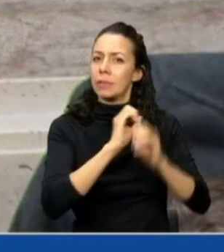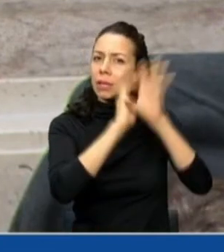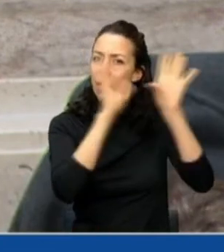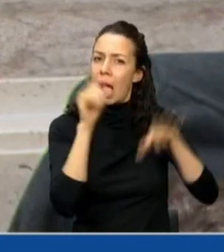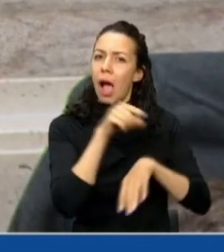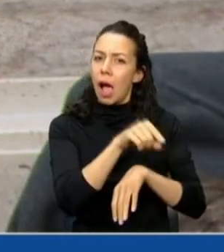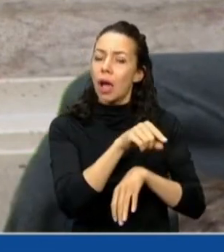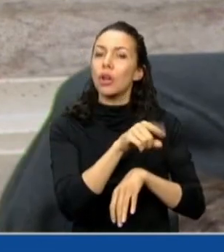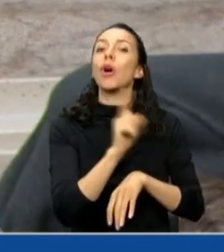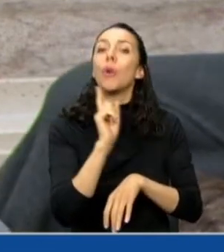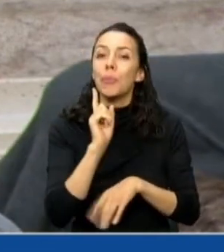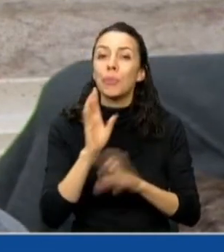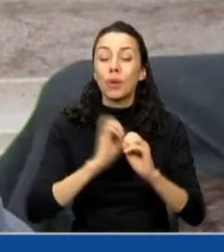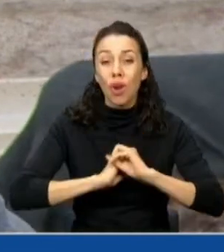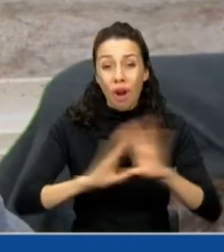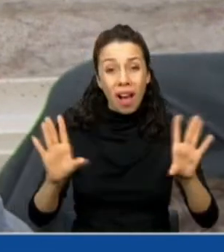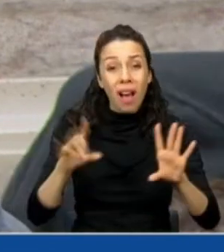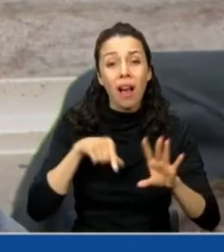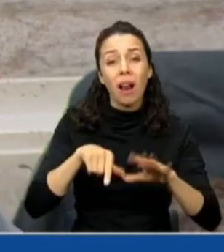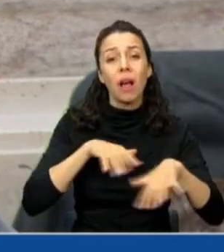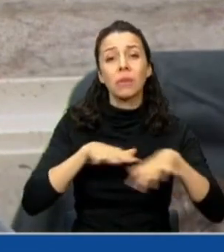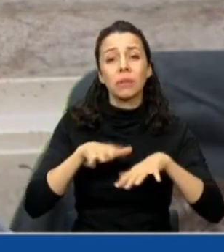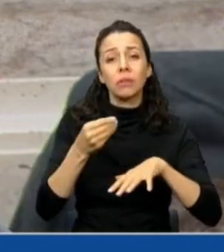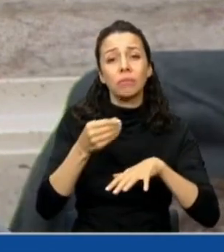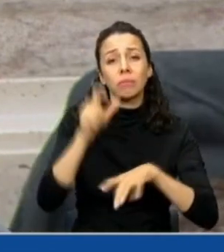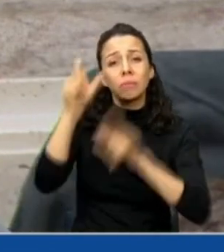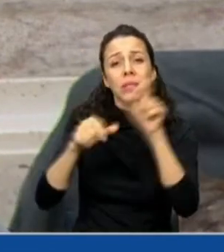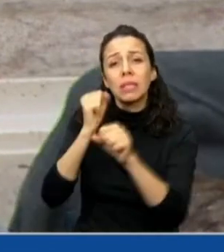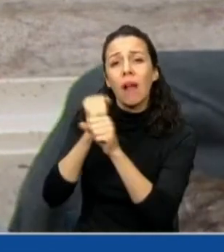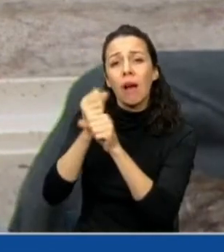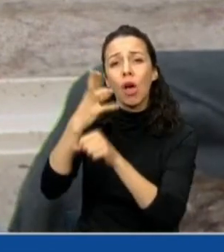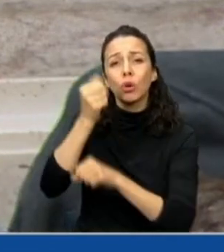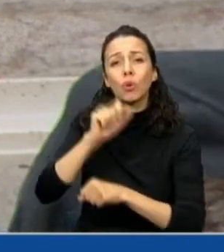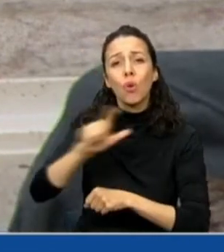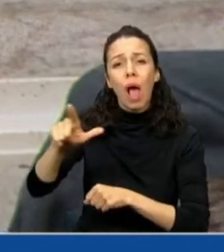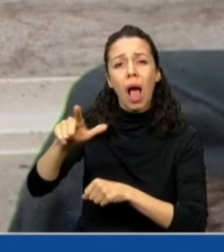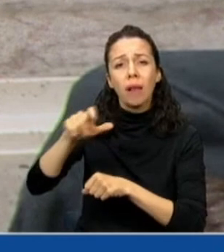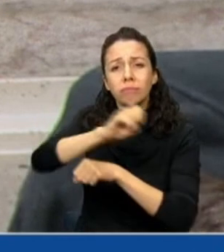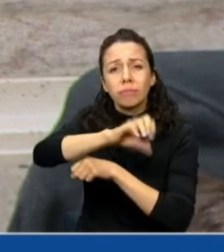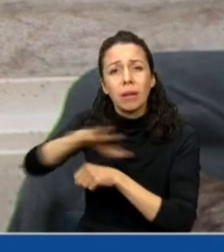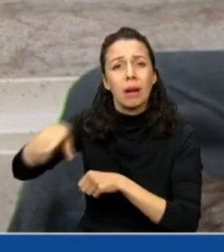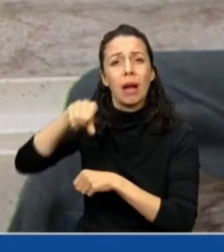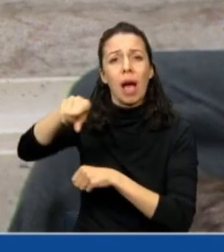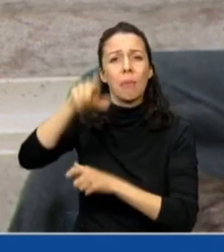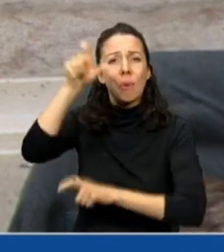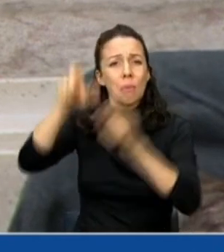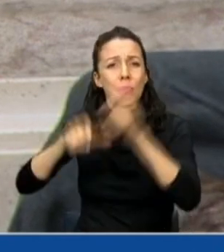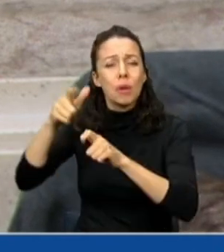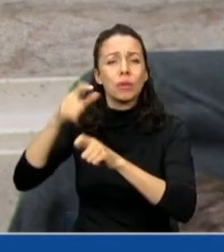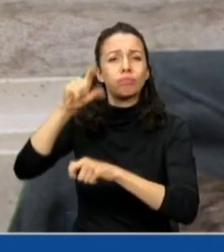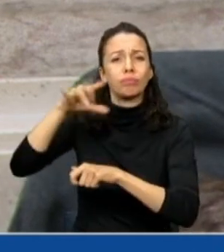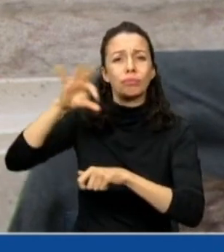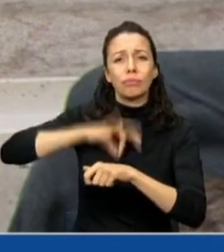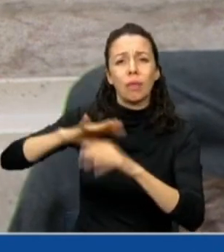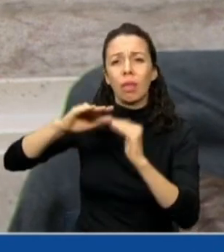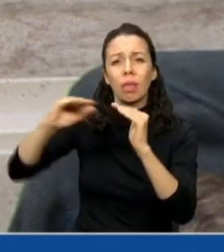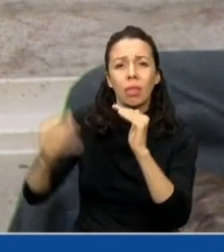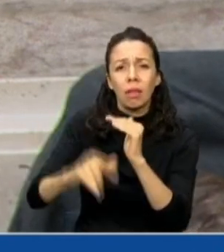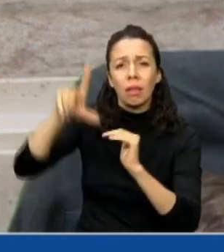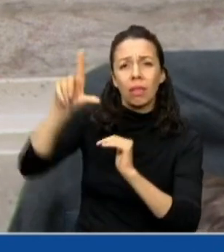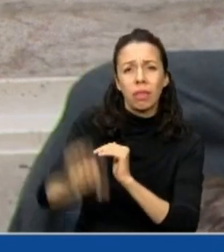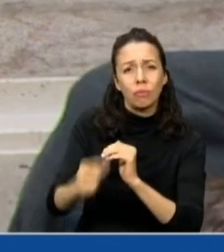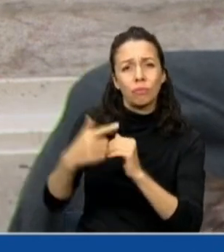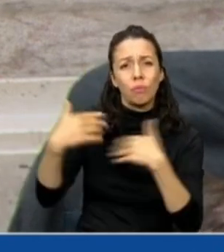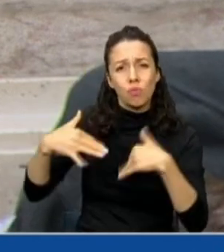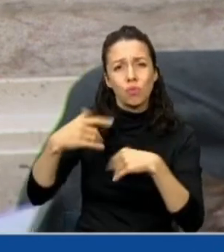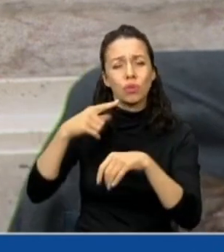lo grave de esto es que se trata de trabajadores rurales, que son trabajadores precarizados, muchos de ellos